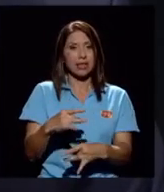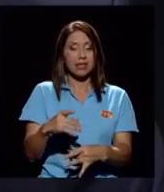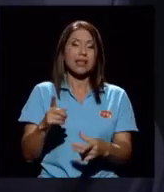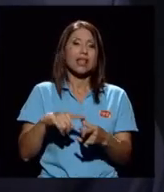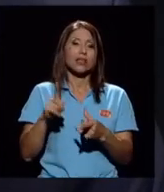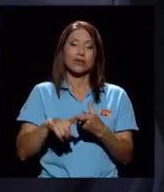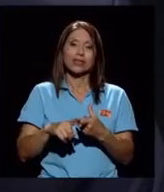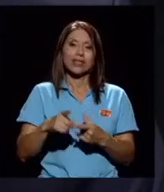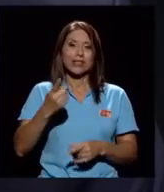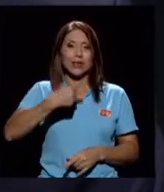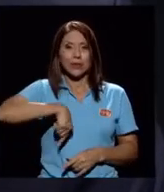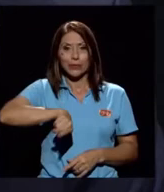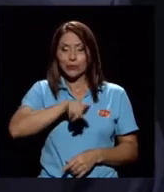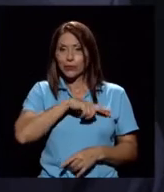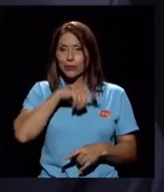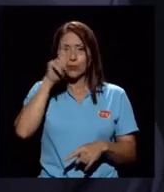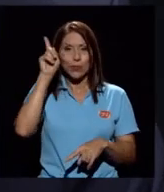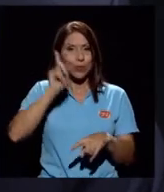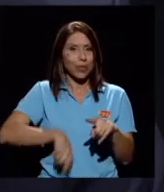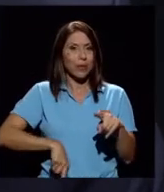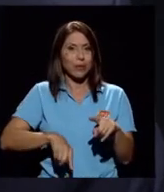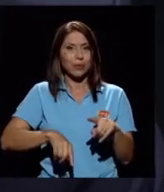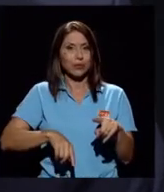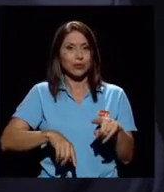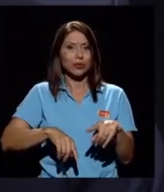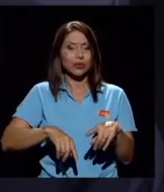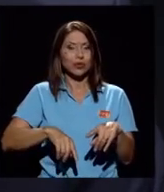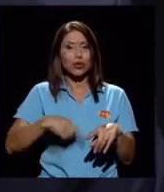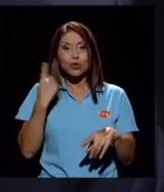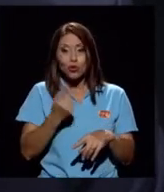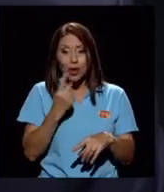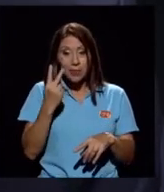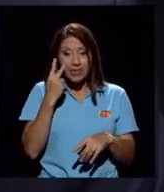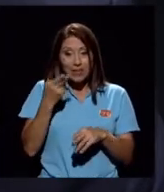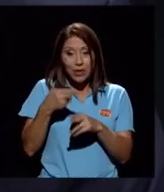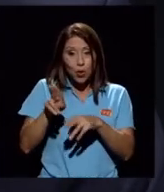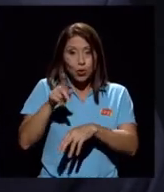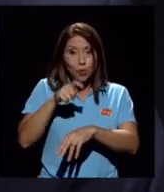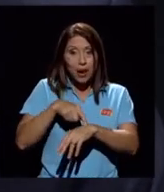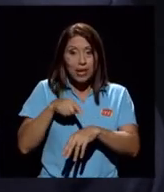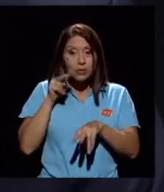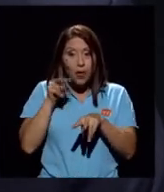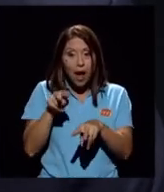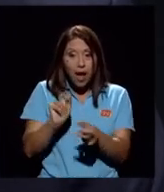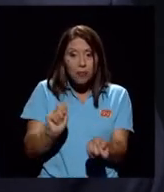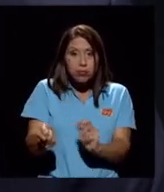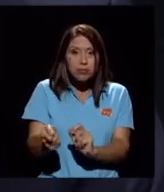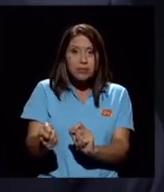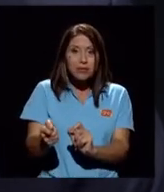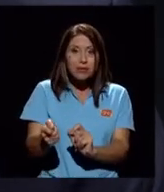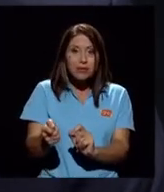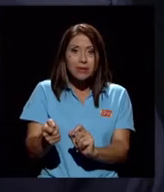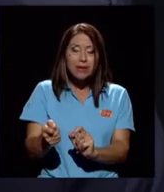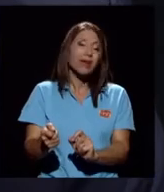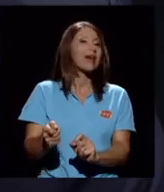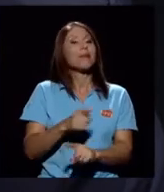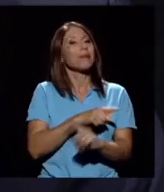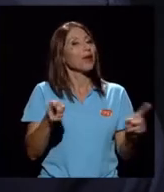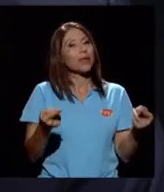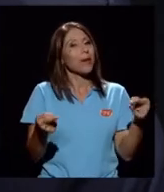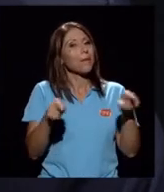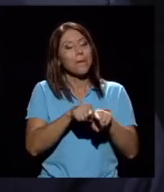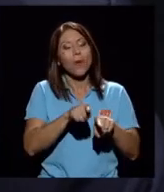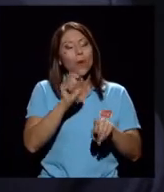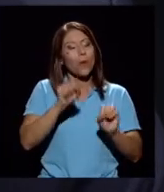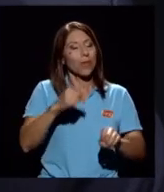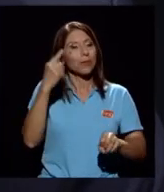si no podemos hacer un ajuste sólo viendo el corto plazo pero no podemos pensar sólo en el largo plazo independientemente de la